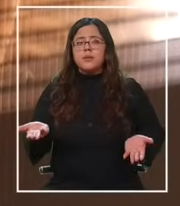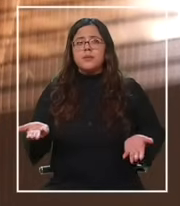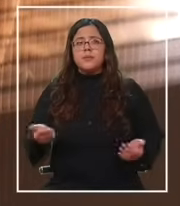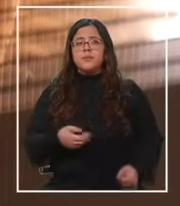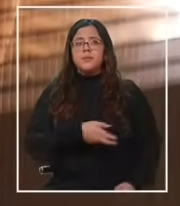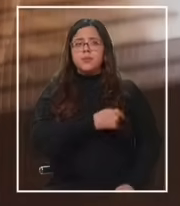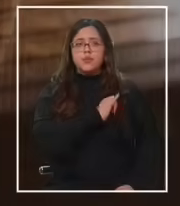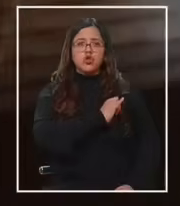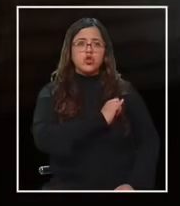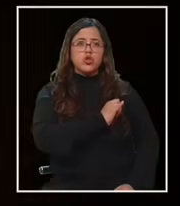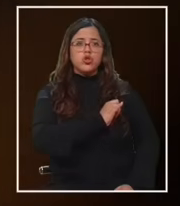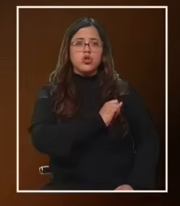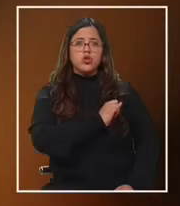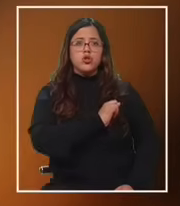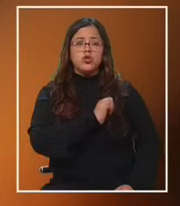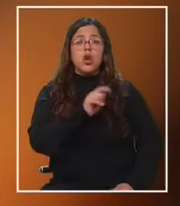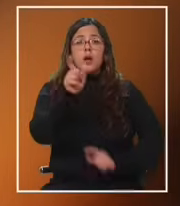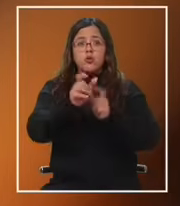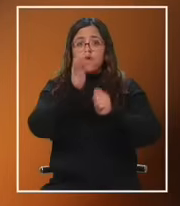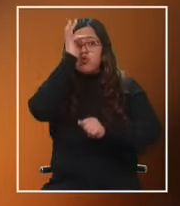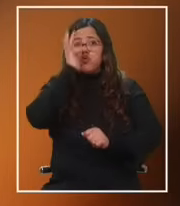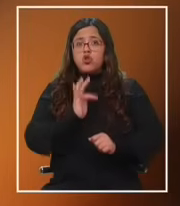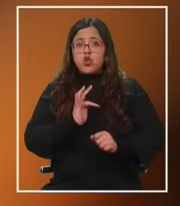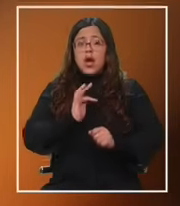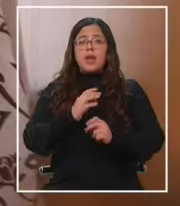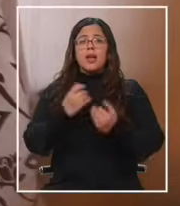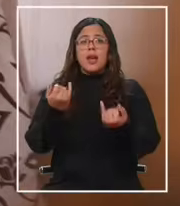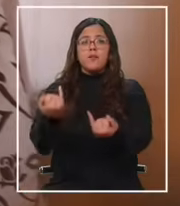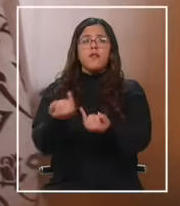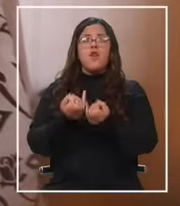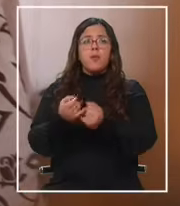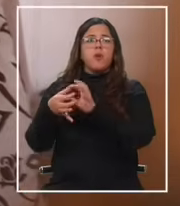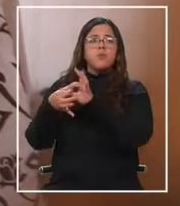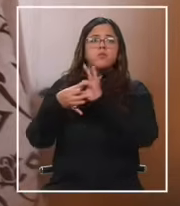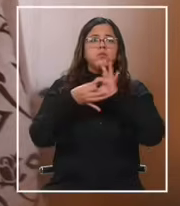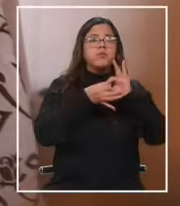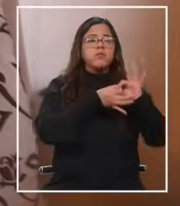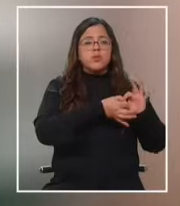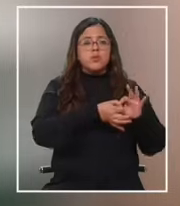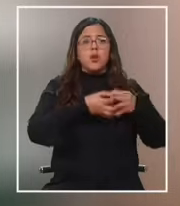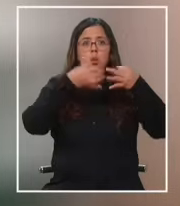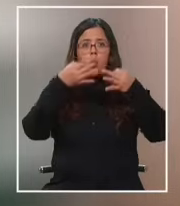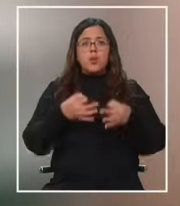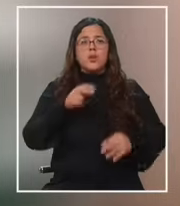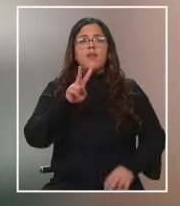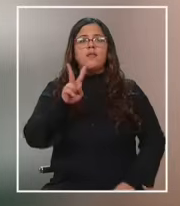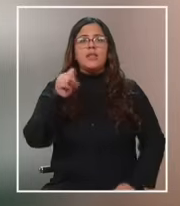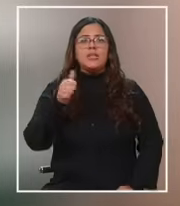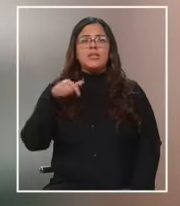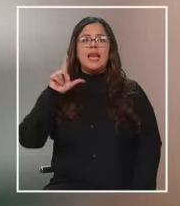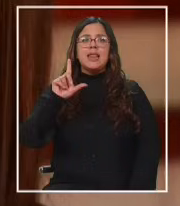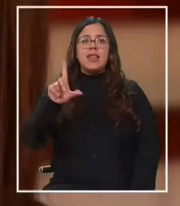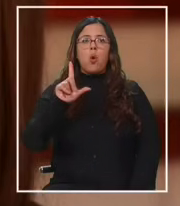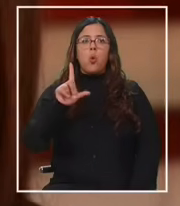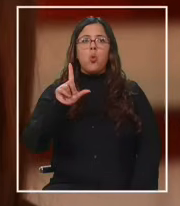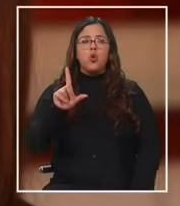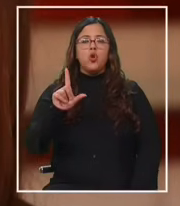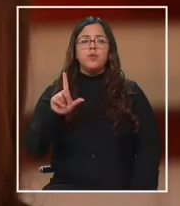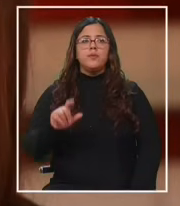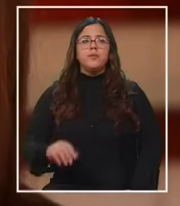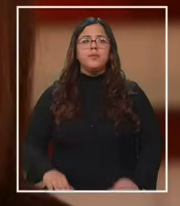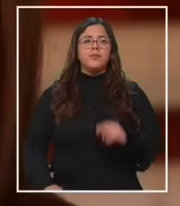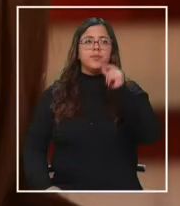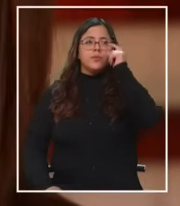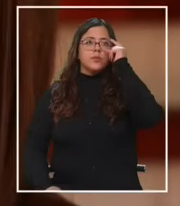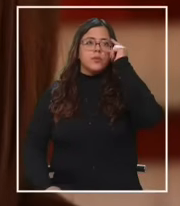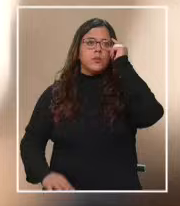Sí. Estas funcionarias nos entregan la cronología de lo que dicen ocurre ese 26 de julio. Una